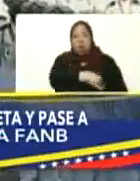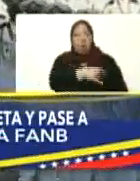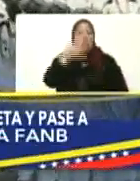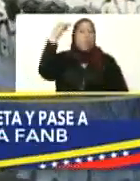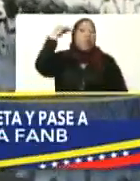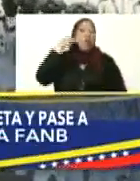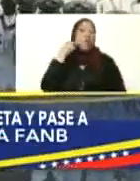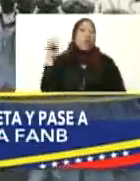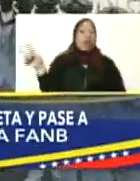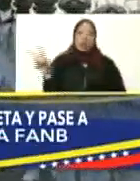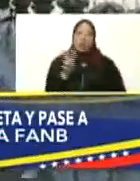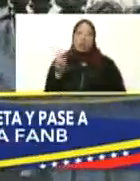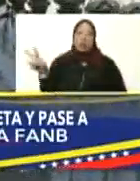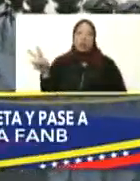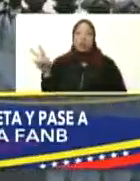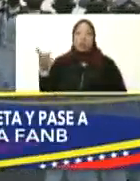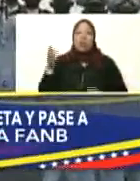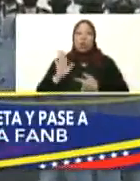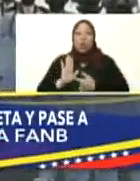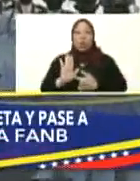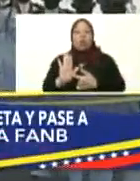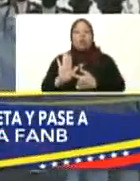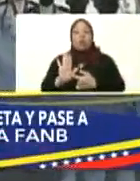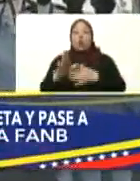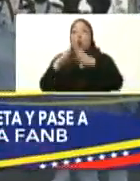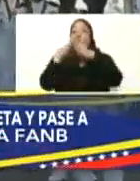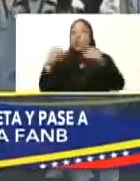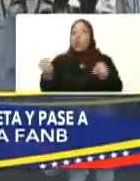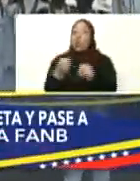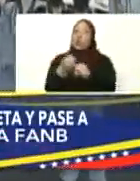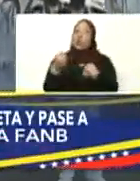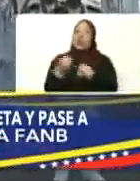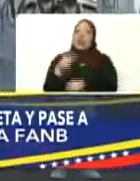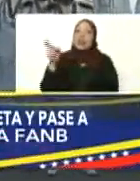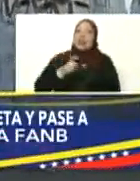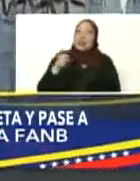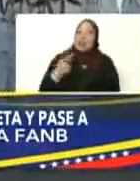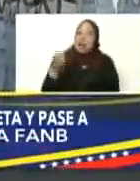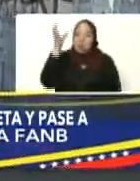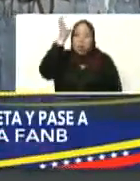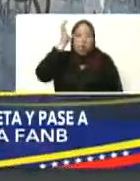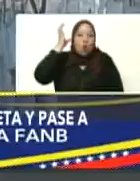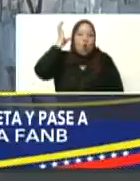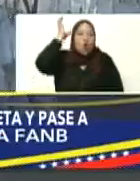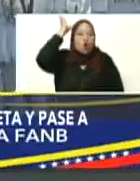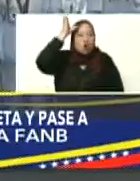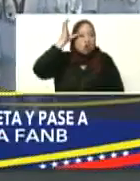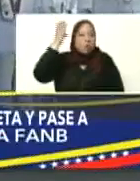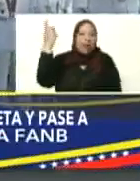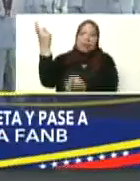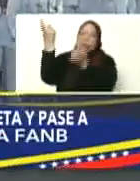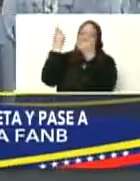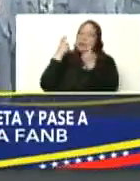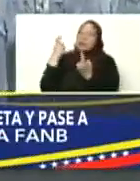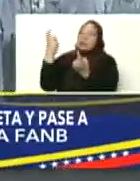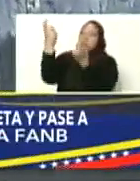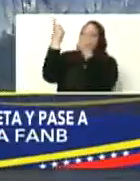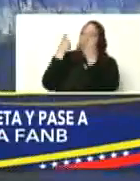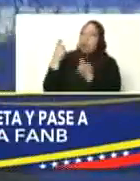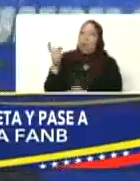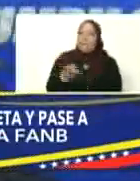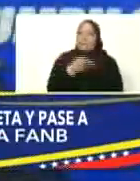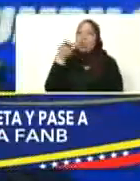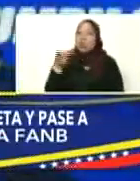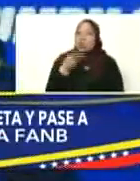Bolivariana de Venezuela fue pródiga en ofrecernos todos los enjudiosos conocimientos derivados de las políticas